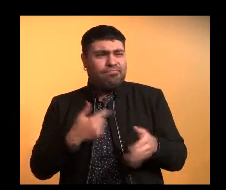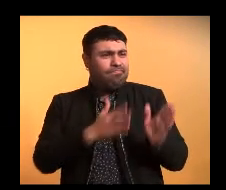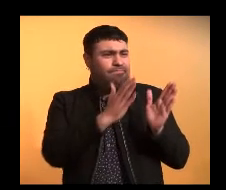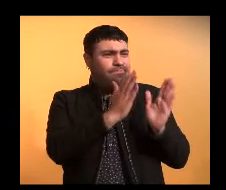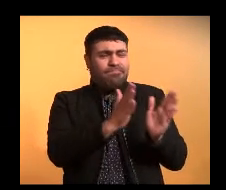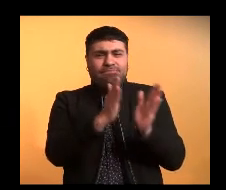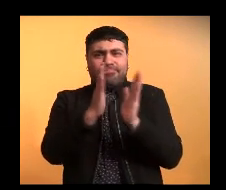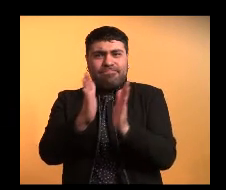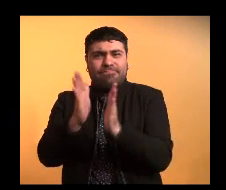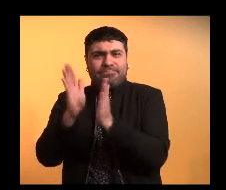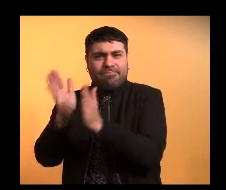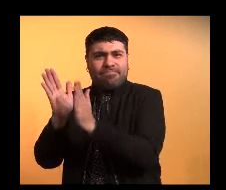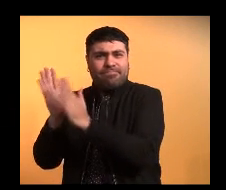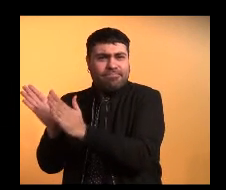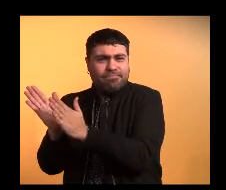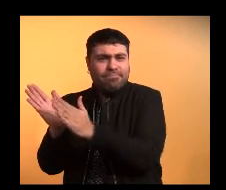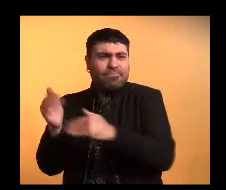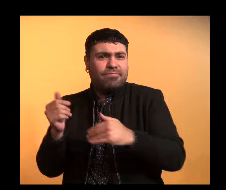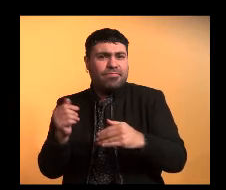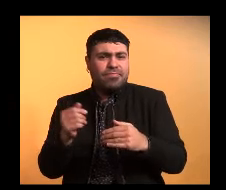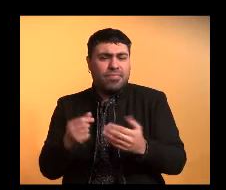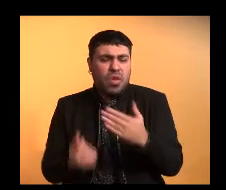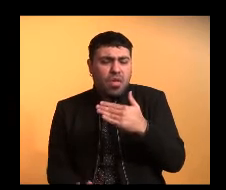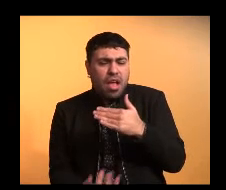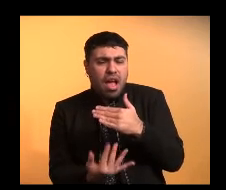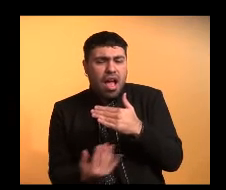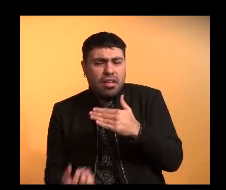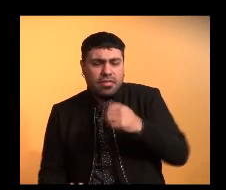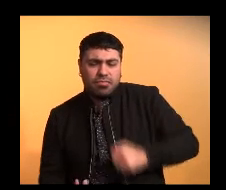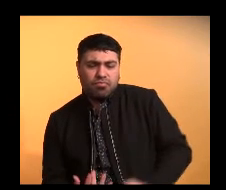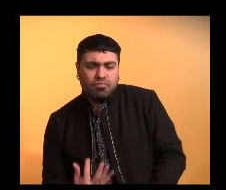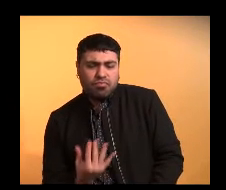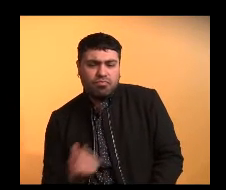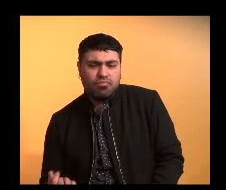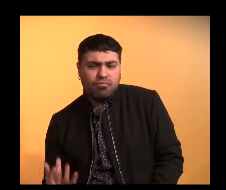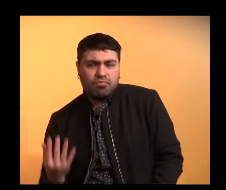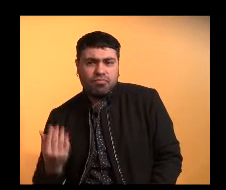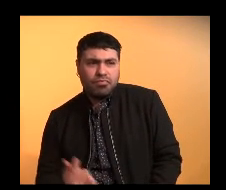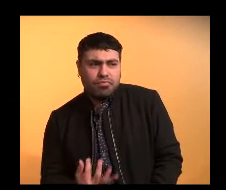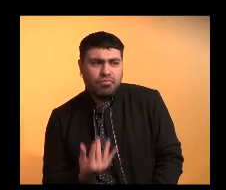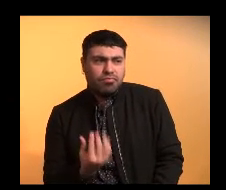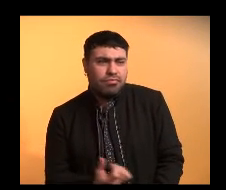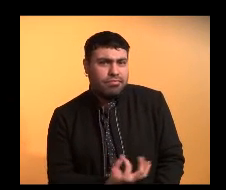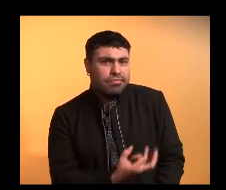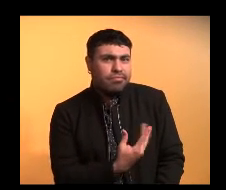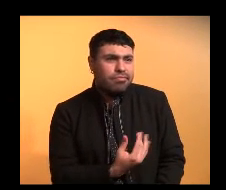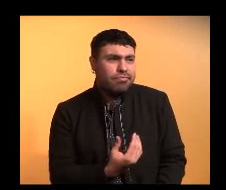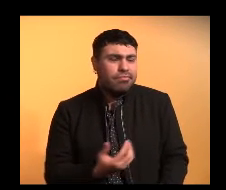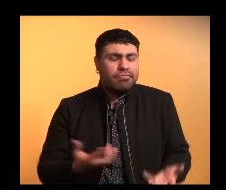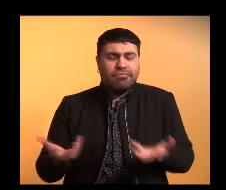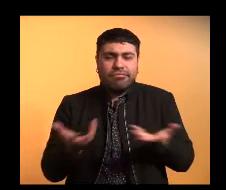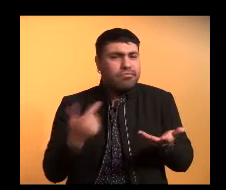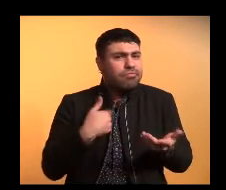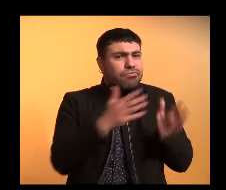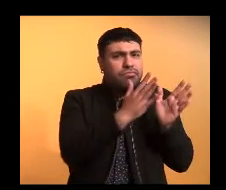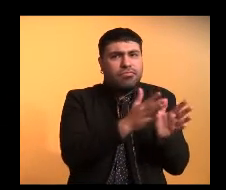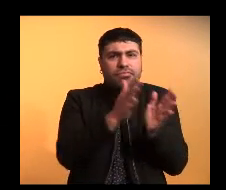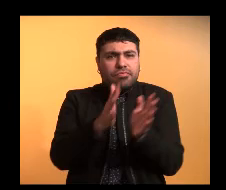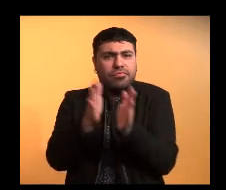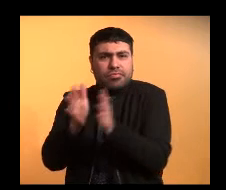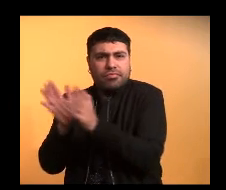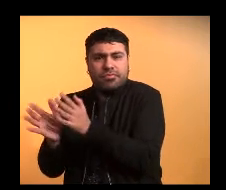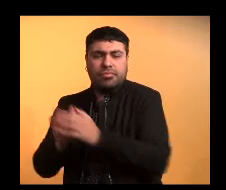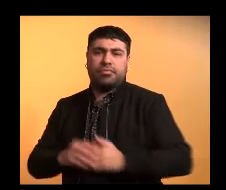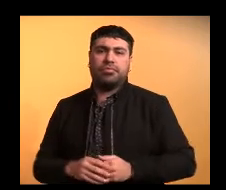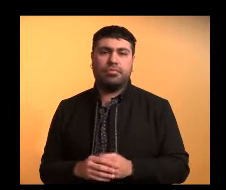marinas bentónicas? Y me refiero a bentónicas, las algas que están fijas a un sustrato en la Antártica. Bueno, si